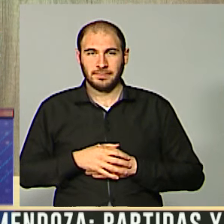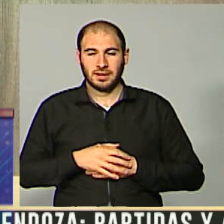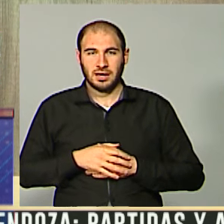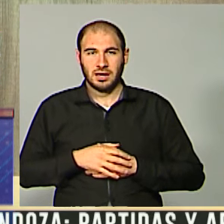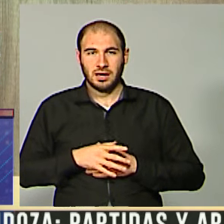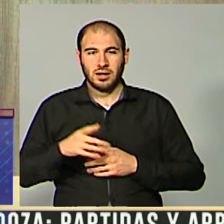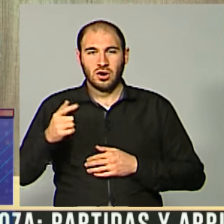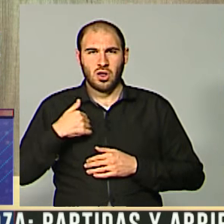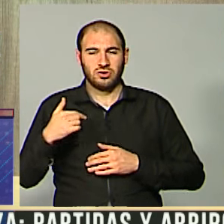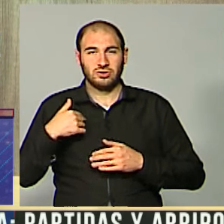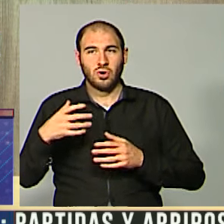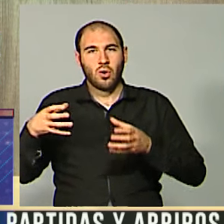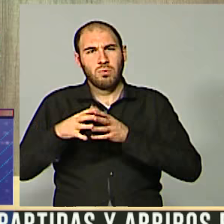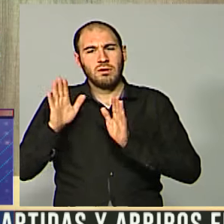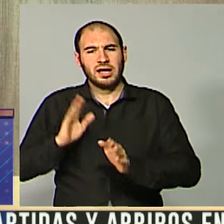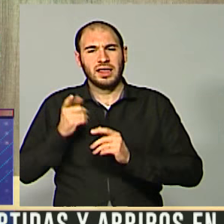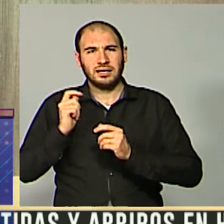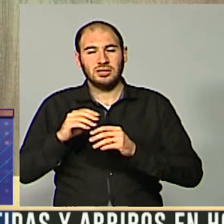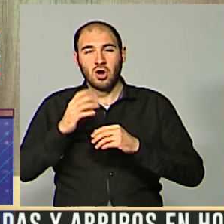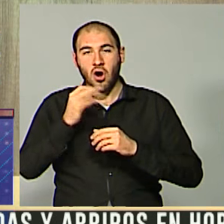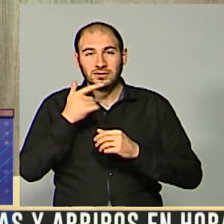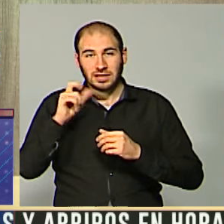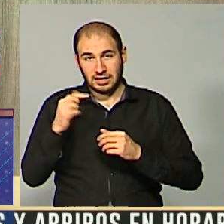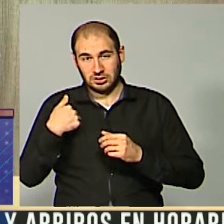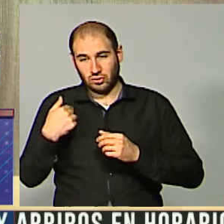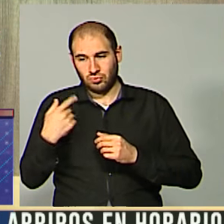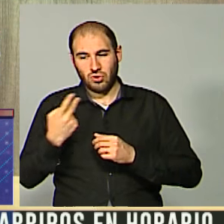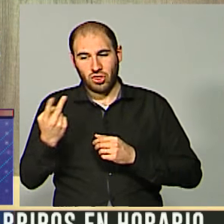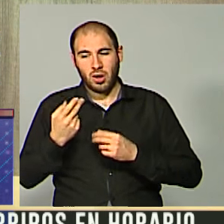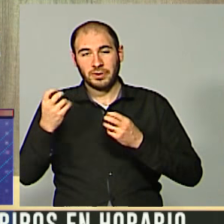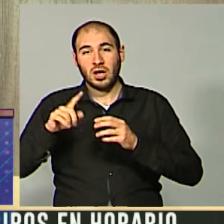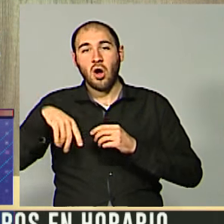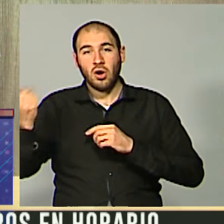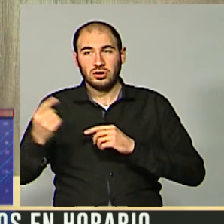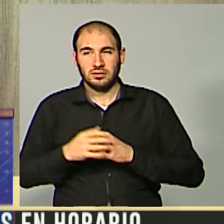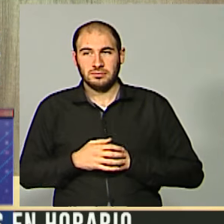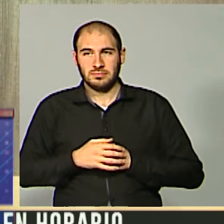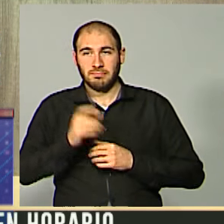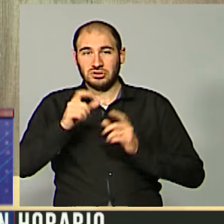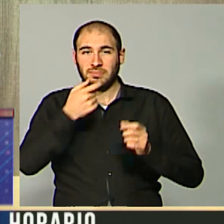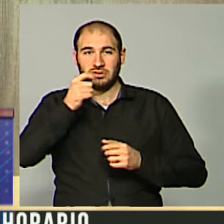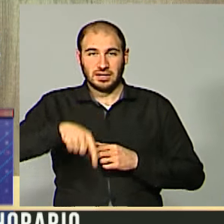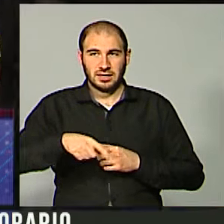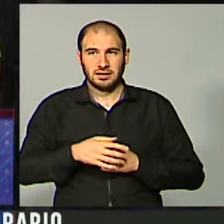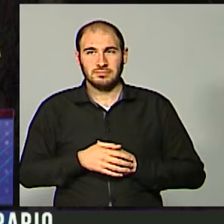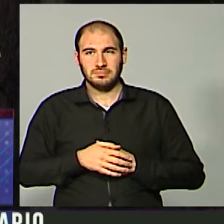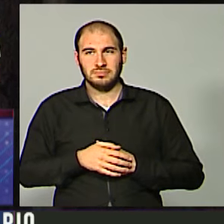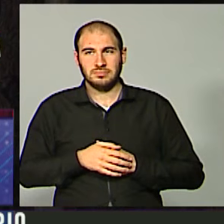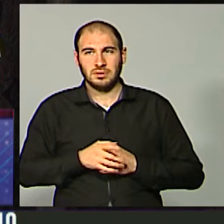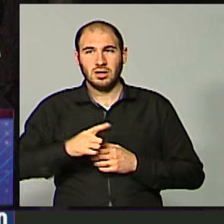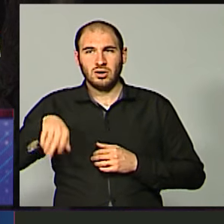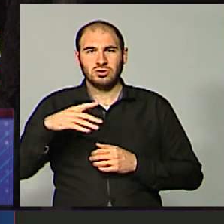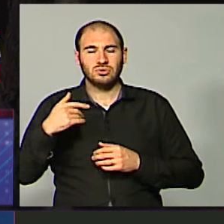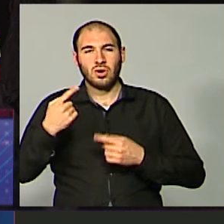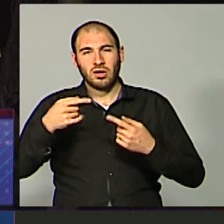que nos mantenemos de ese elenco somos Óscar y yo, porque el resto, digamos, son mendocinos, digamos, estamos haciendo una